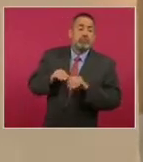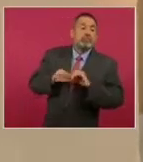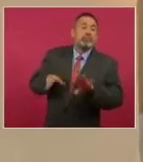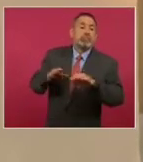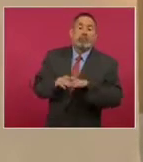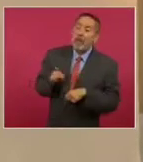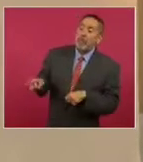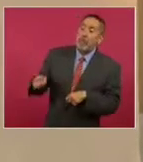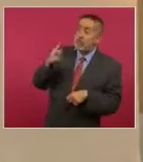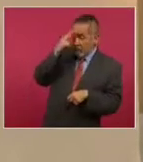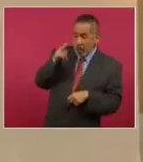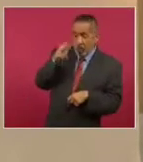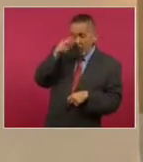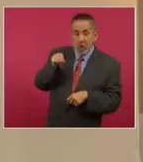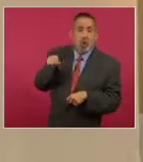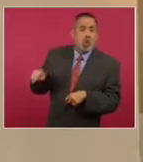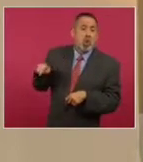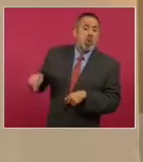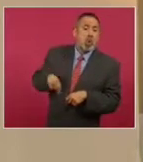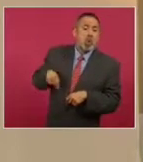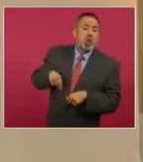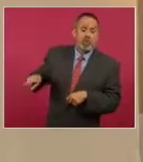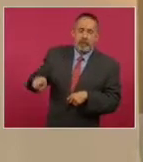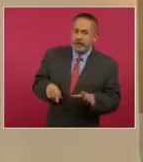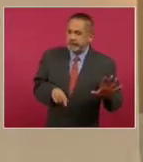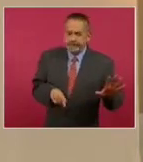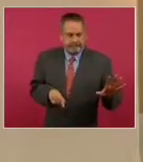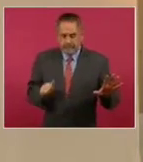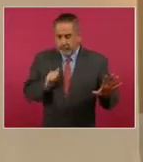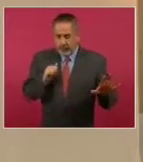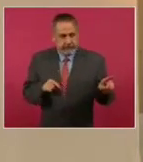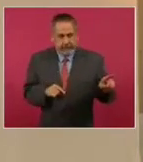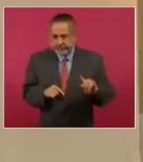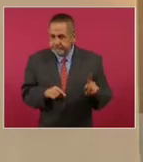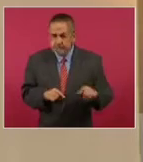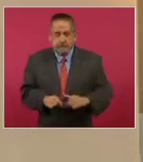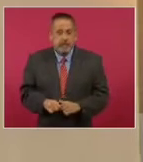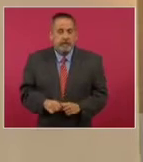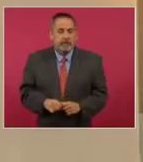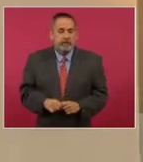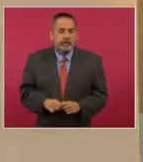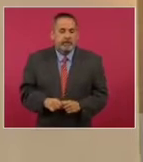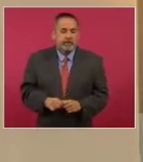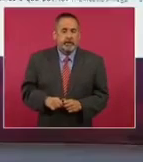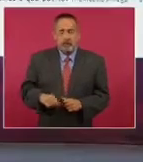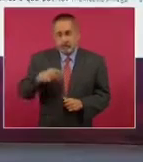este y otros temas en la población estadounidense.